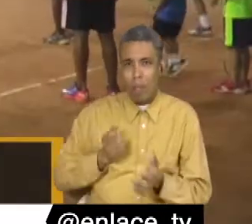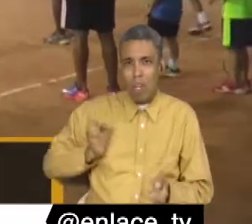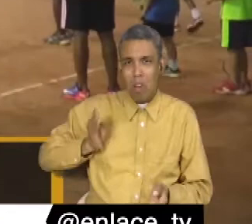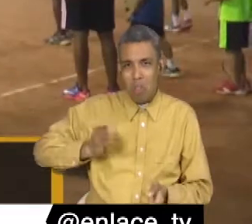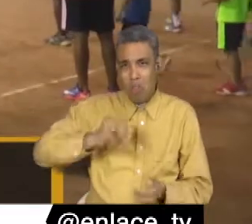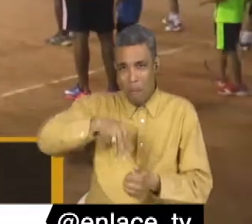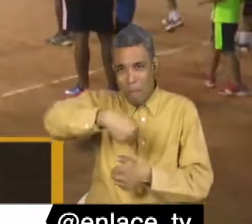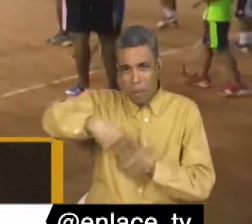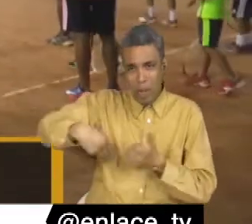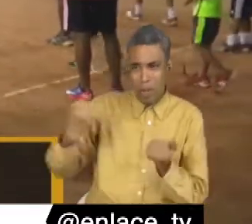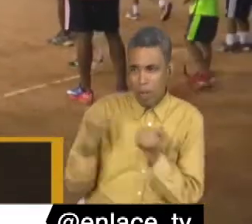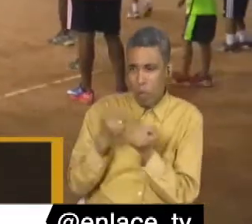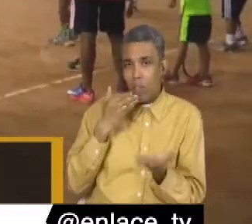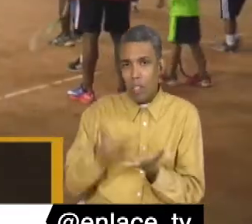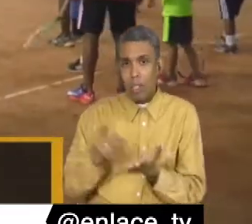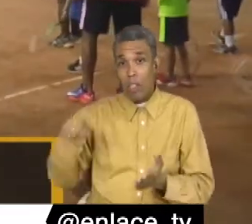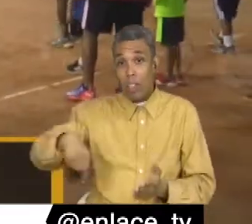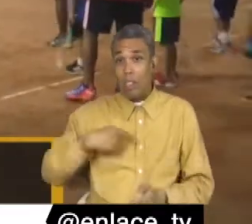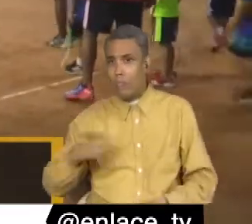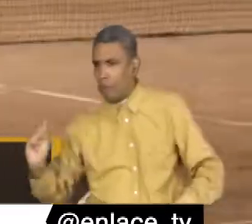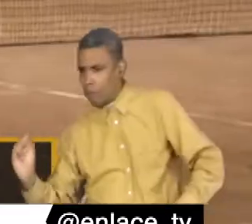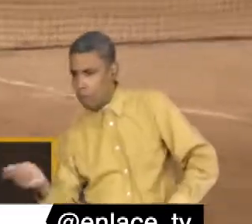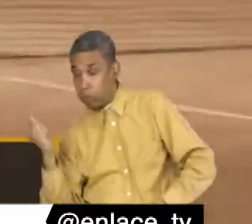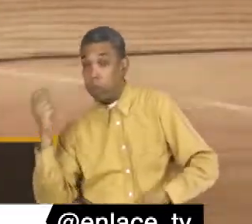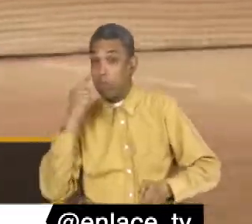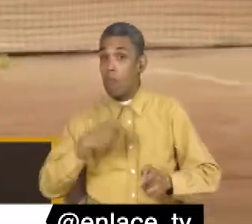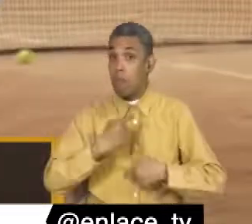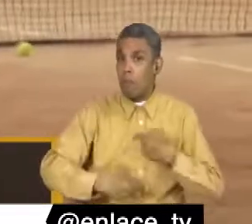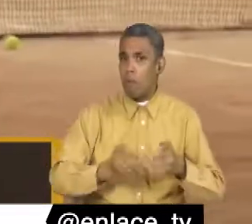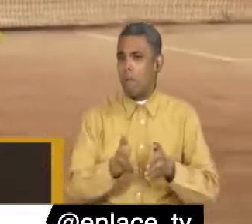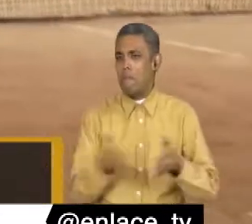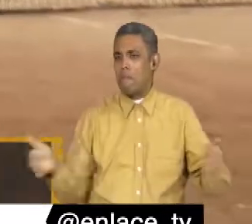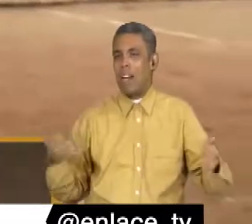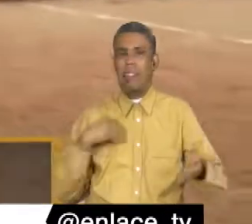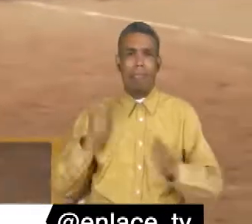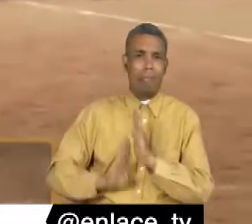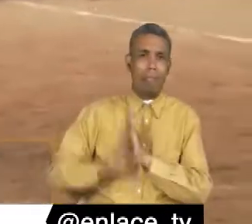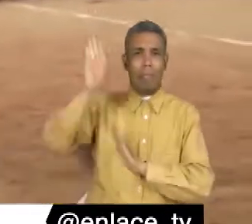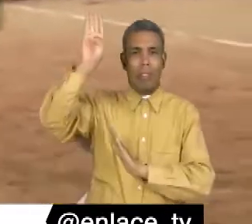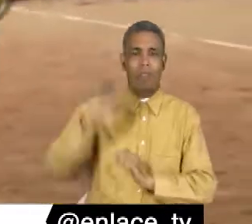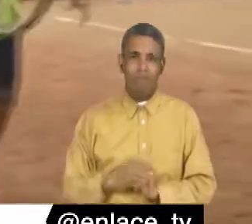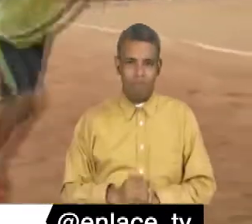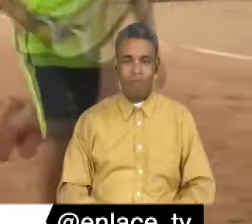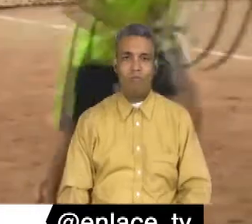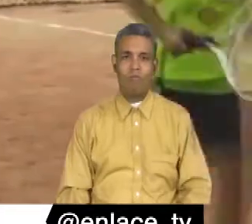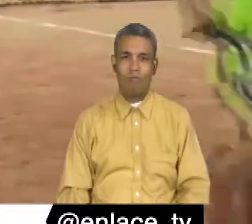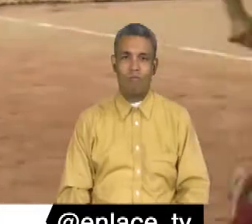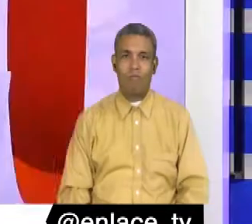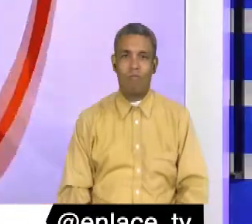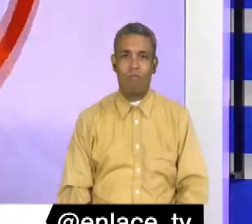Barranca Bermeja se ha convertido en potencia nacional de esta disciplina deportiva al lograr traer para la ciudad varios títulos.